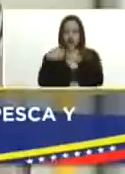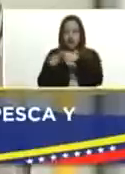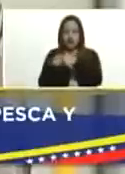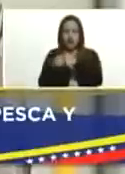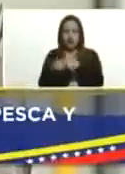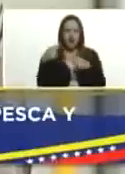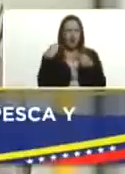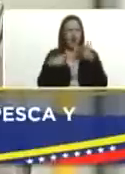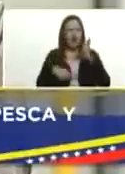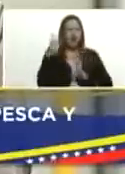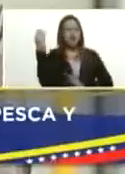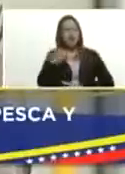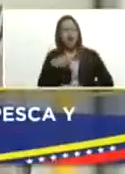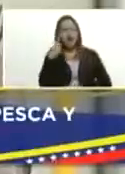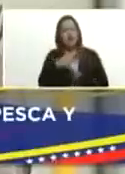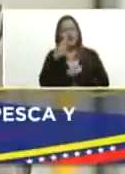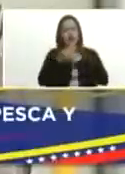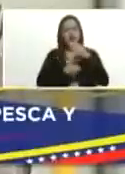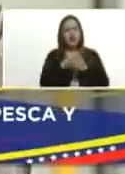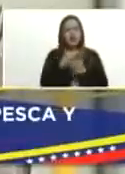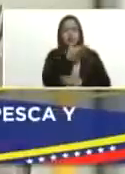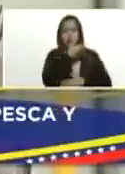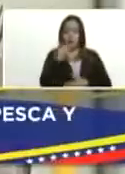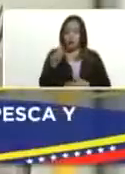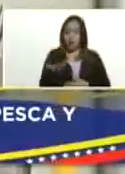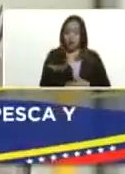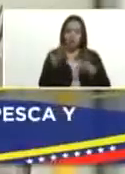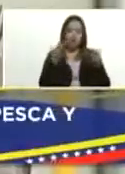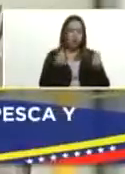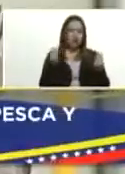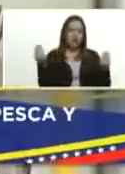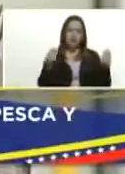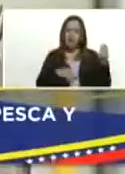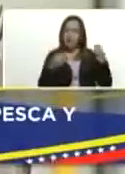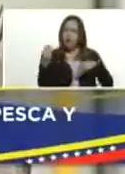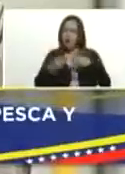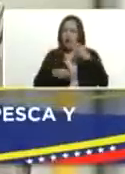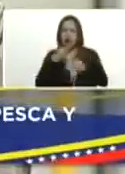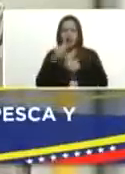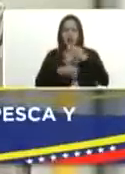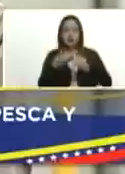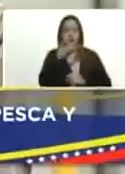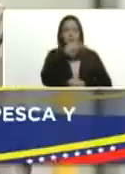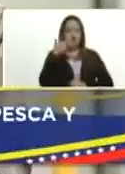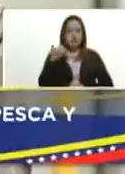cosas que todavía hay que hacer para mejorar, muchas cosas que hay que hacer para mejorar,